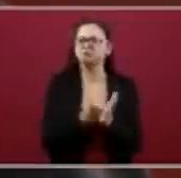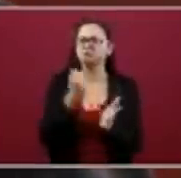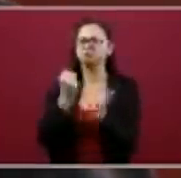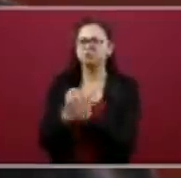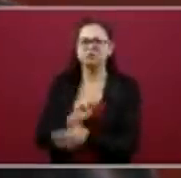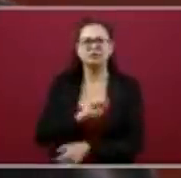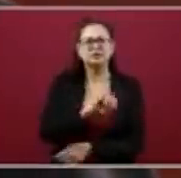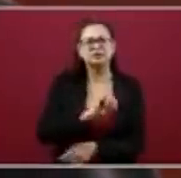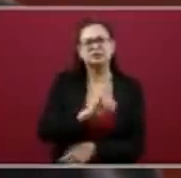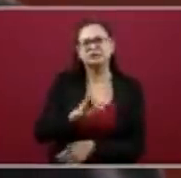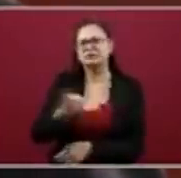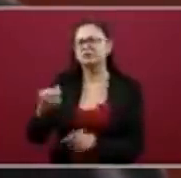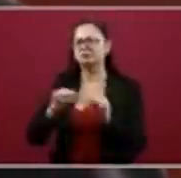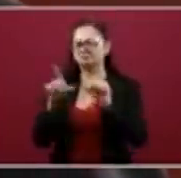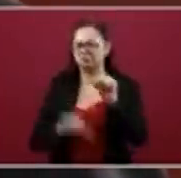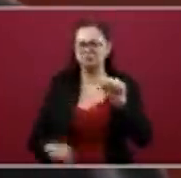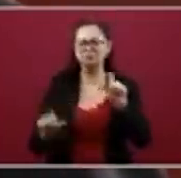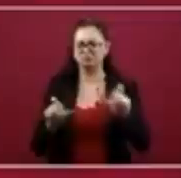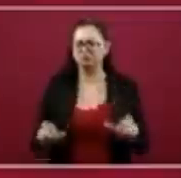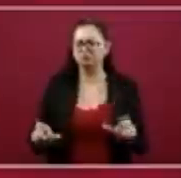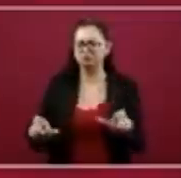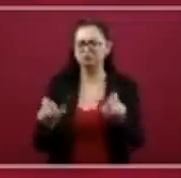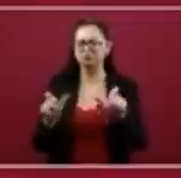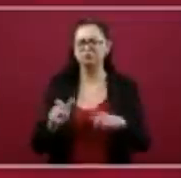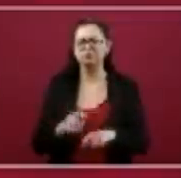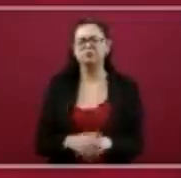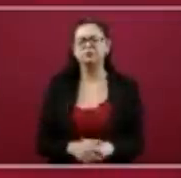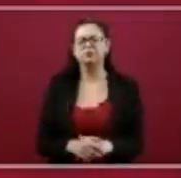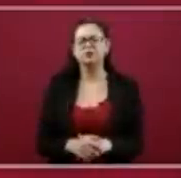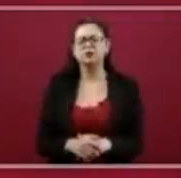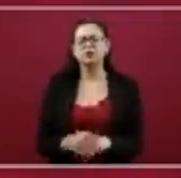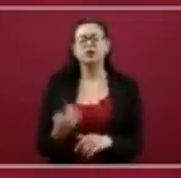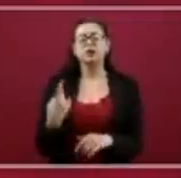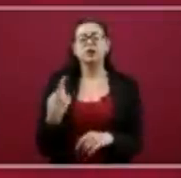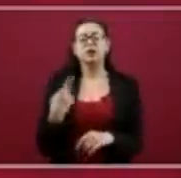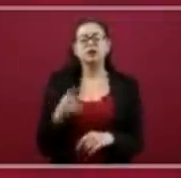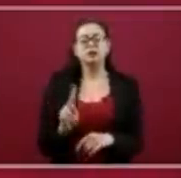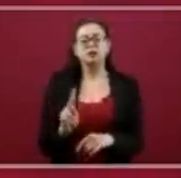la Guardia Nacional, pero hemos decidido